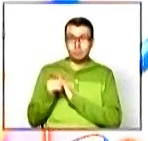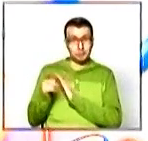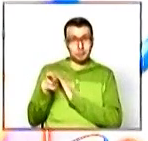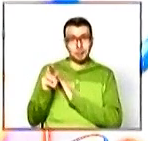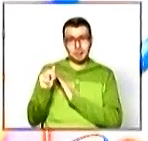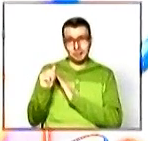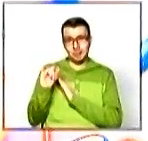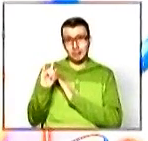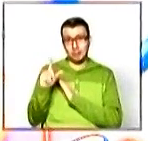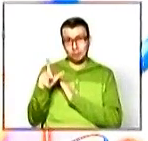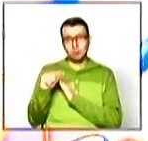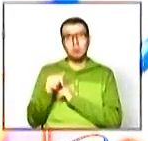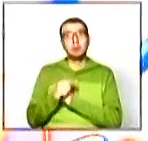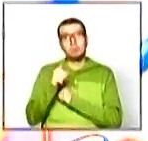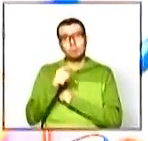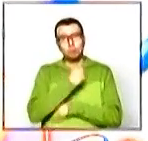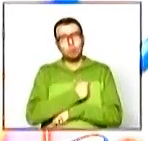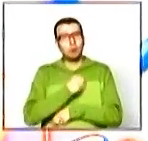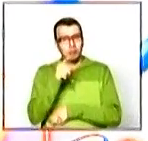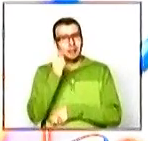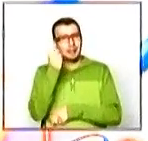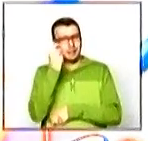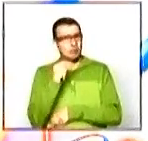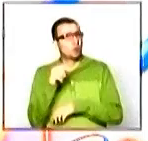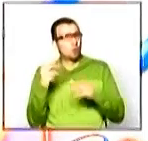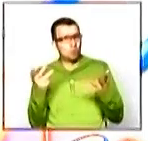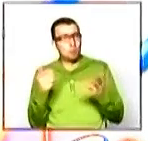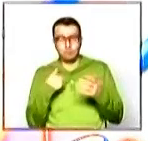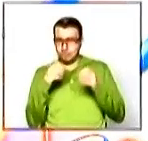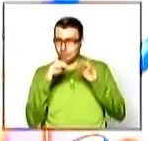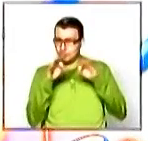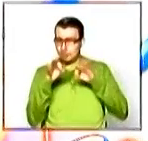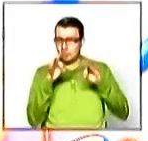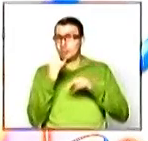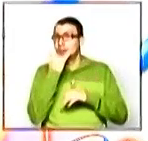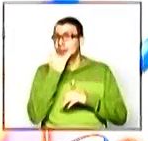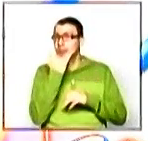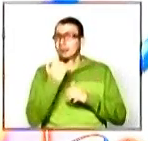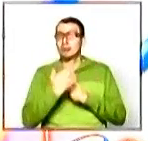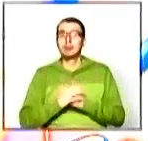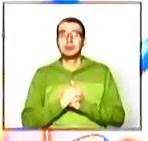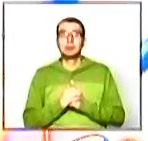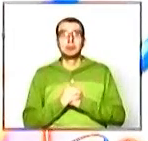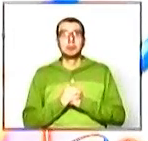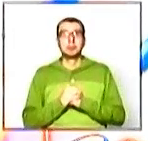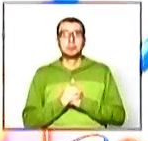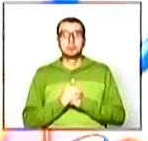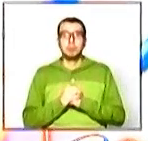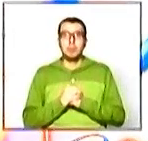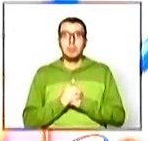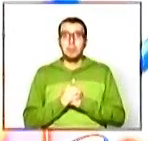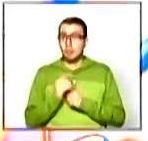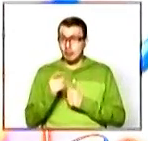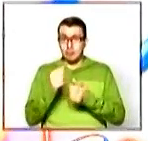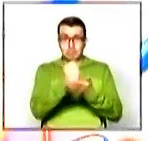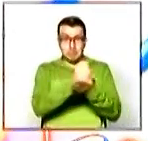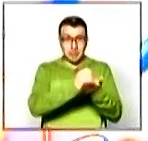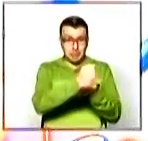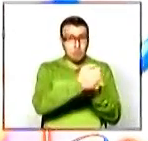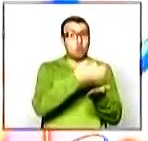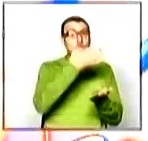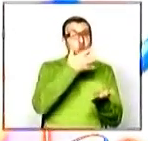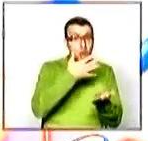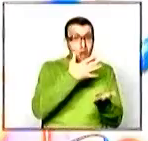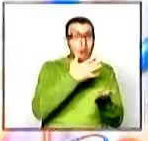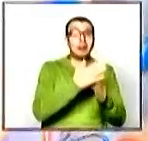yo quiero que ustedes lo entiendan y lo interpreten de la siguiente manera. Para poder elaborar un medicamento tienen que